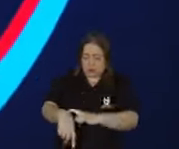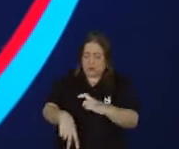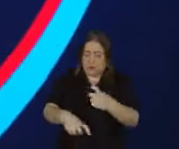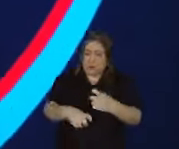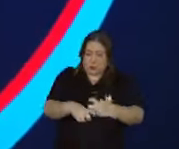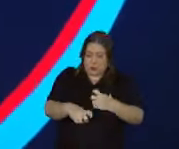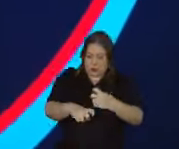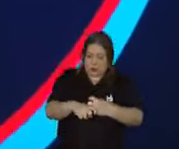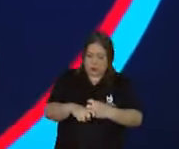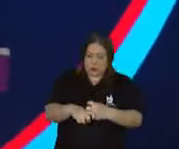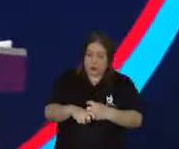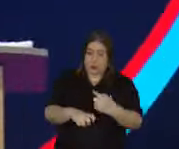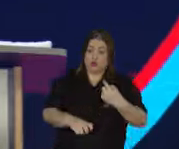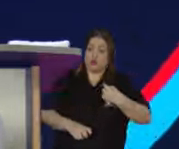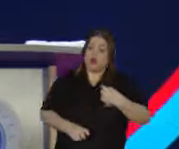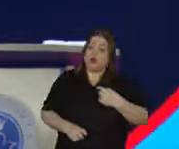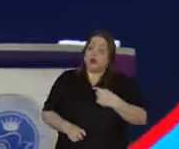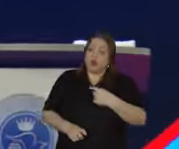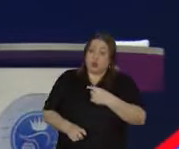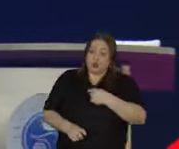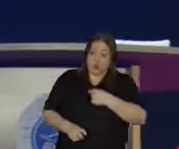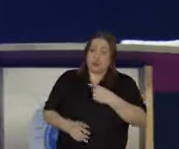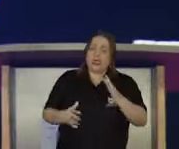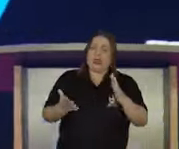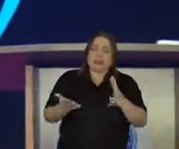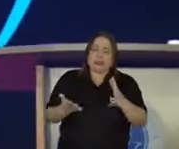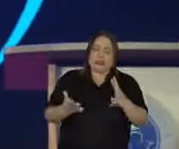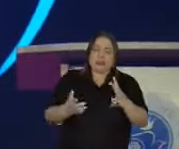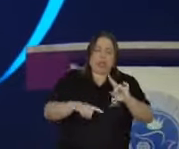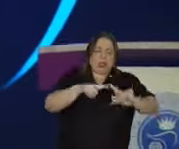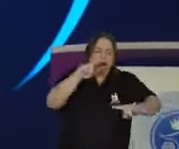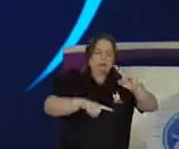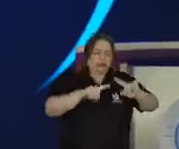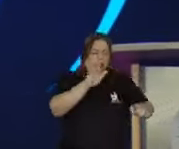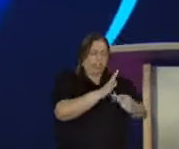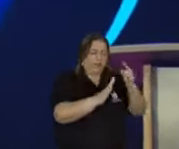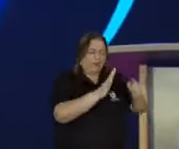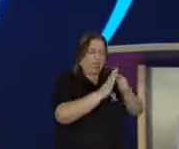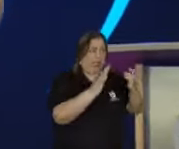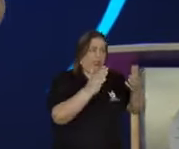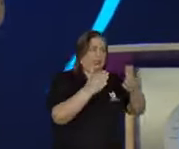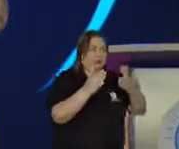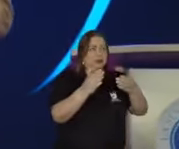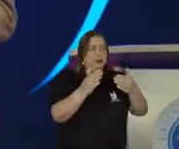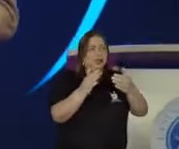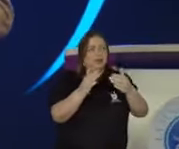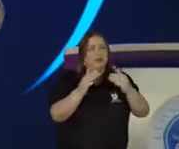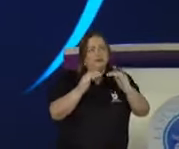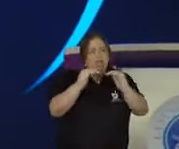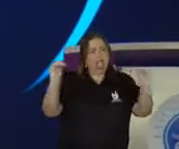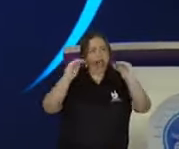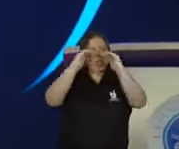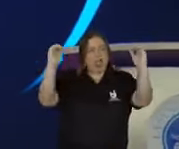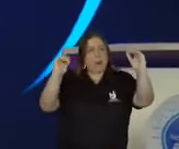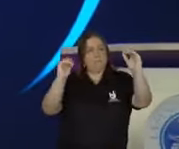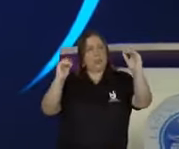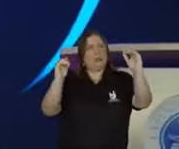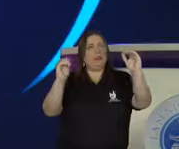todos estamos atravesados en diferentes momentos y etapas de nuestra vida por diferentes